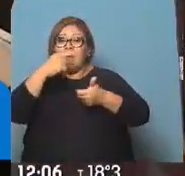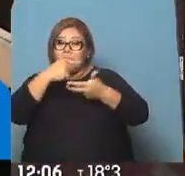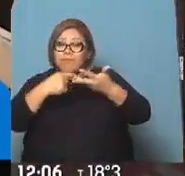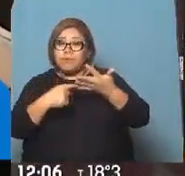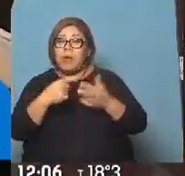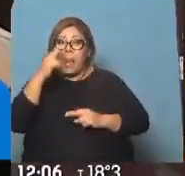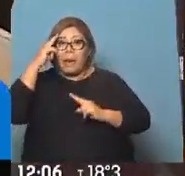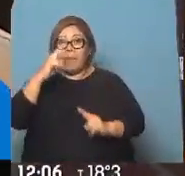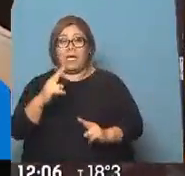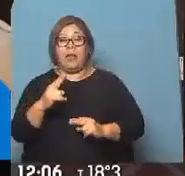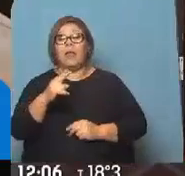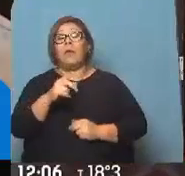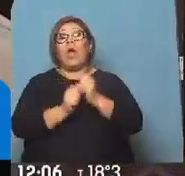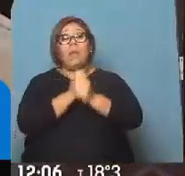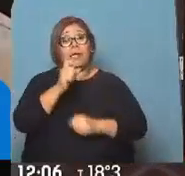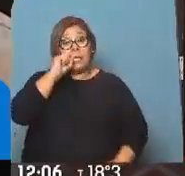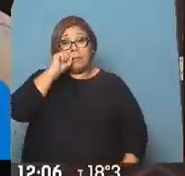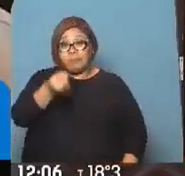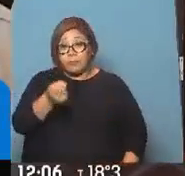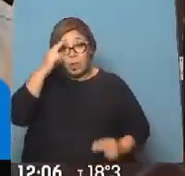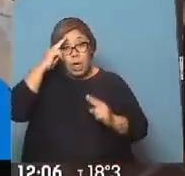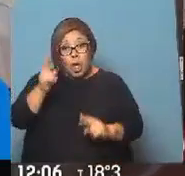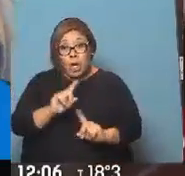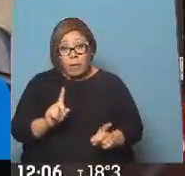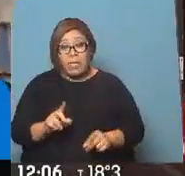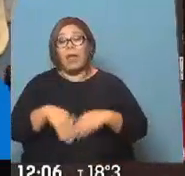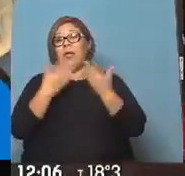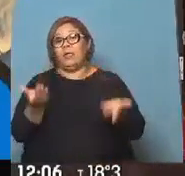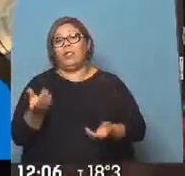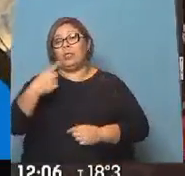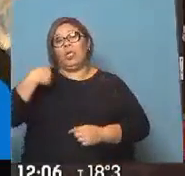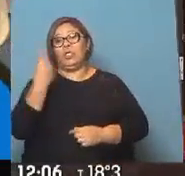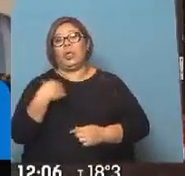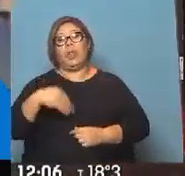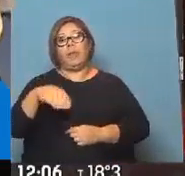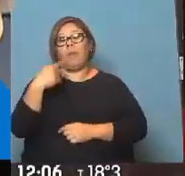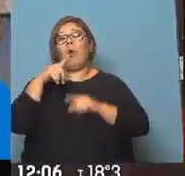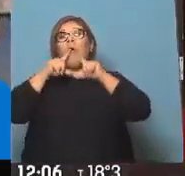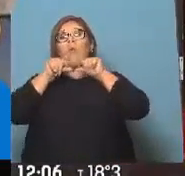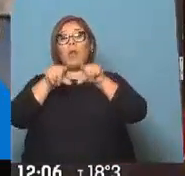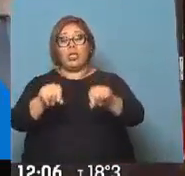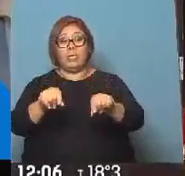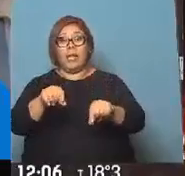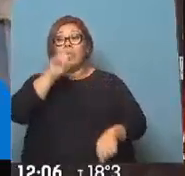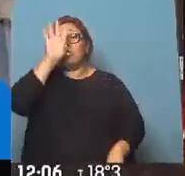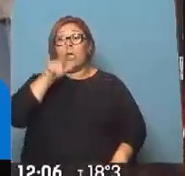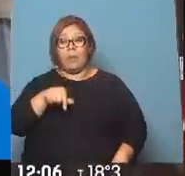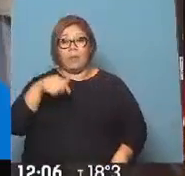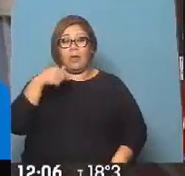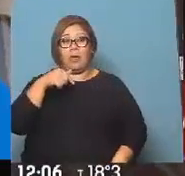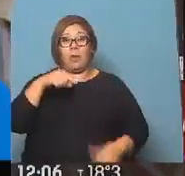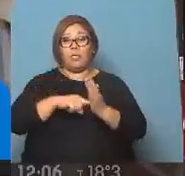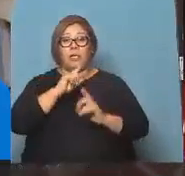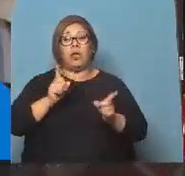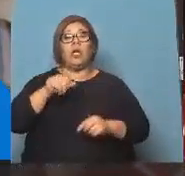situación no se dio y nos pone lamentablemente en esta instancia de tener que salir a manifestarnos en más de 20 aeropuertos respecto a la